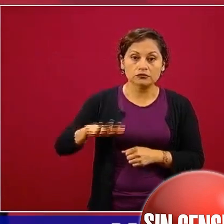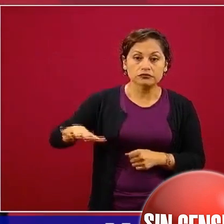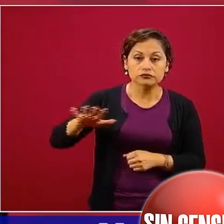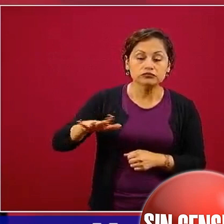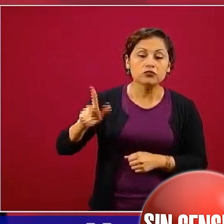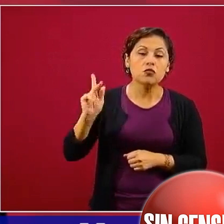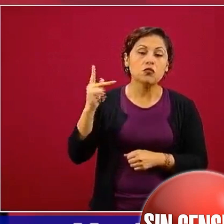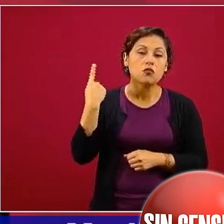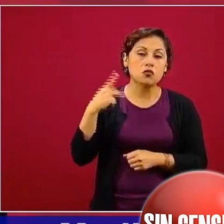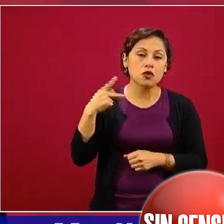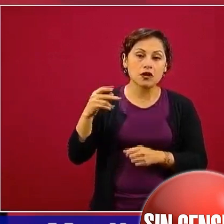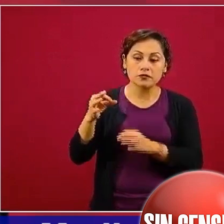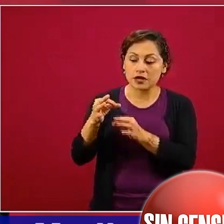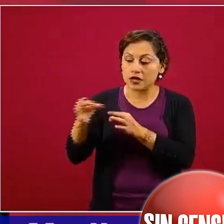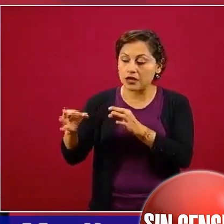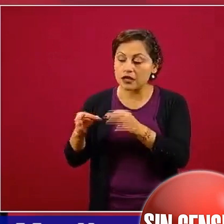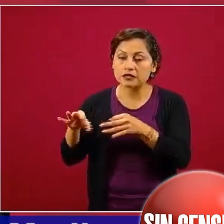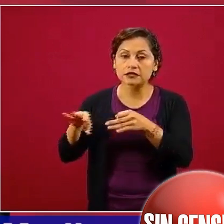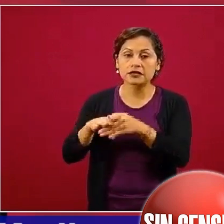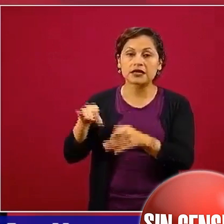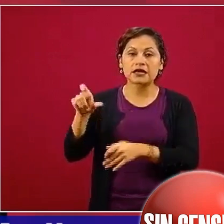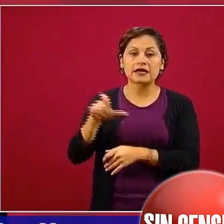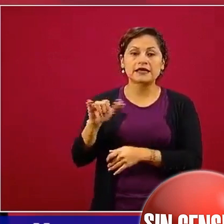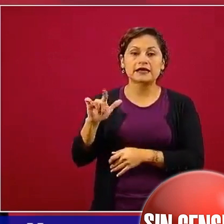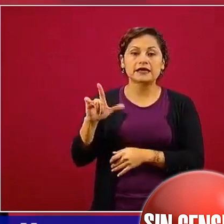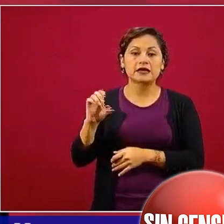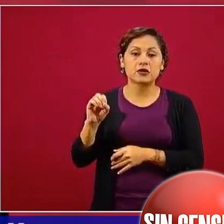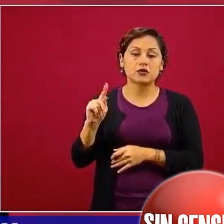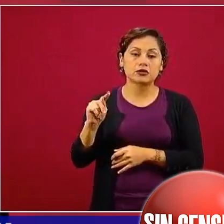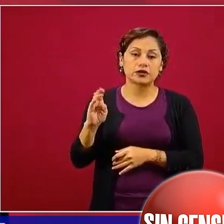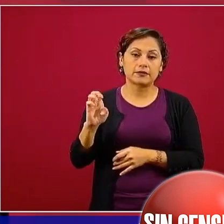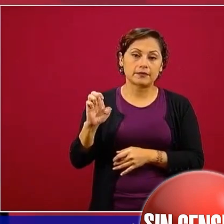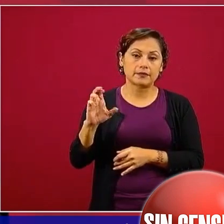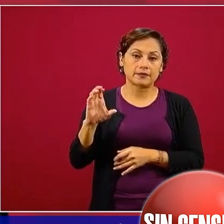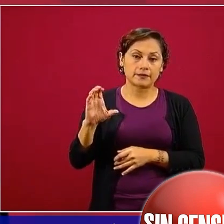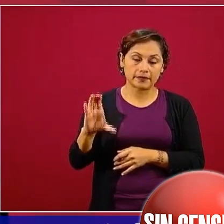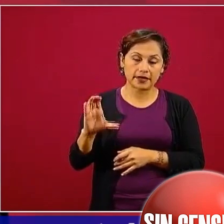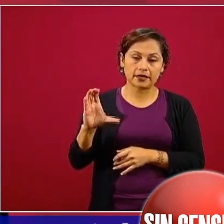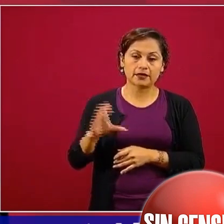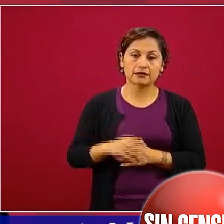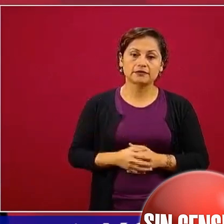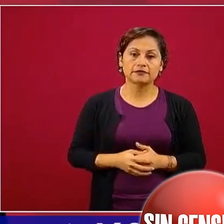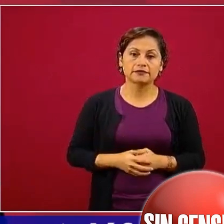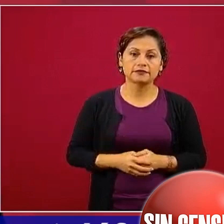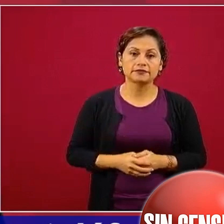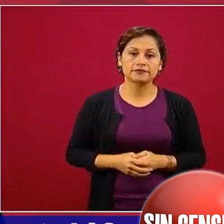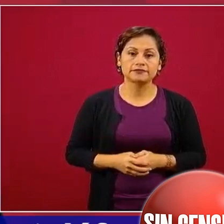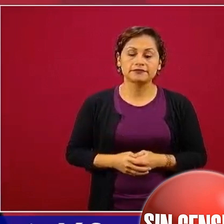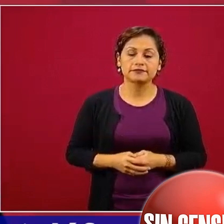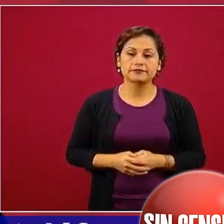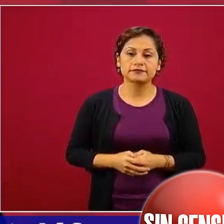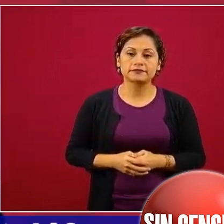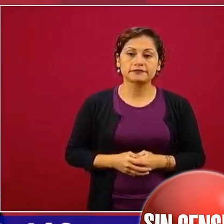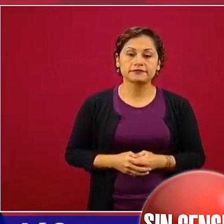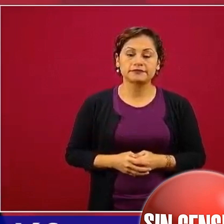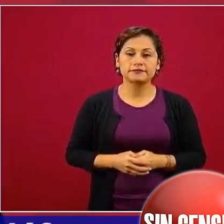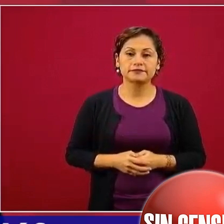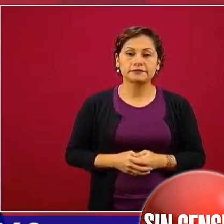Jilotepec, en Puebla. Es un personaje